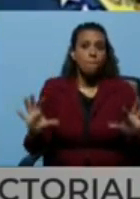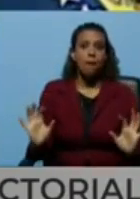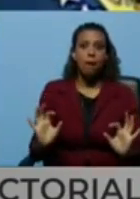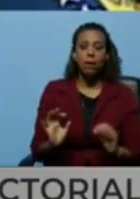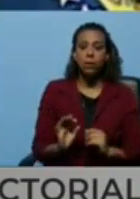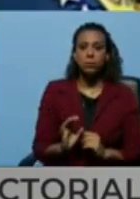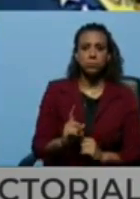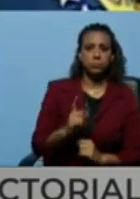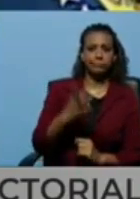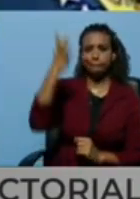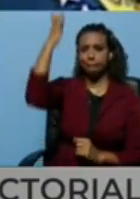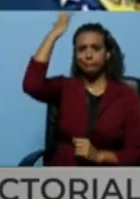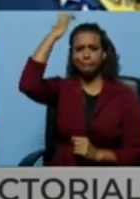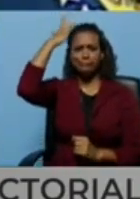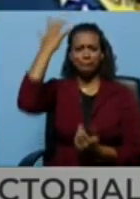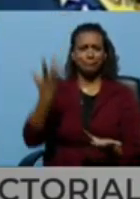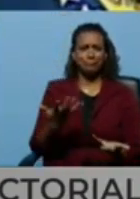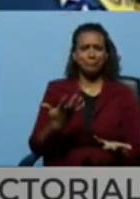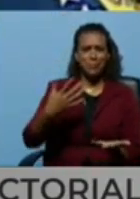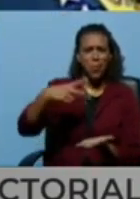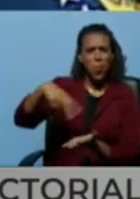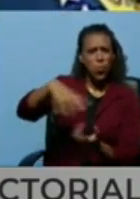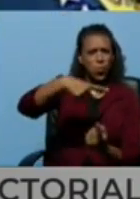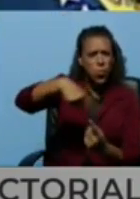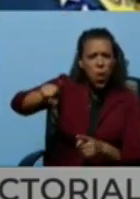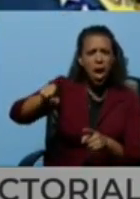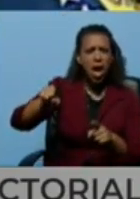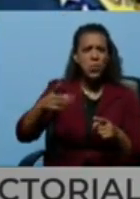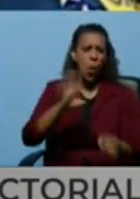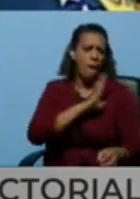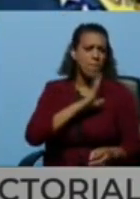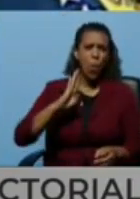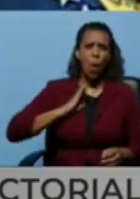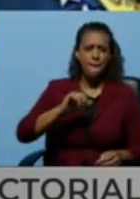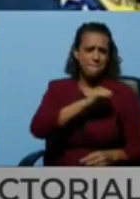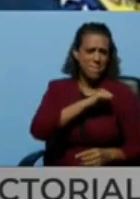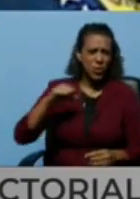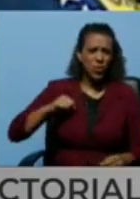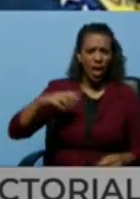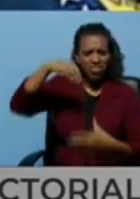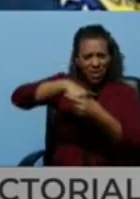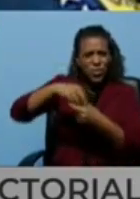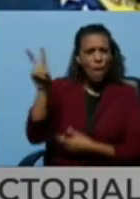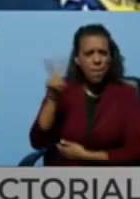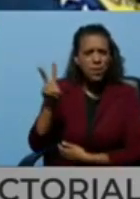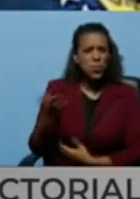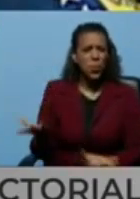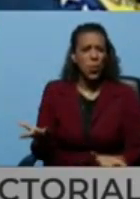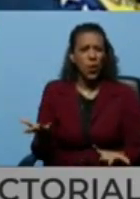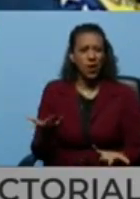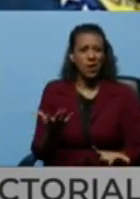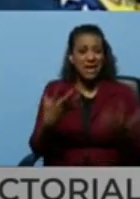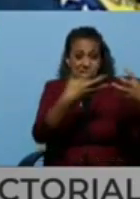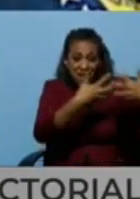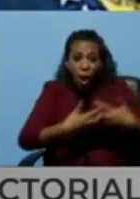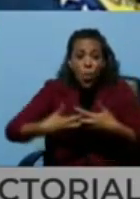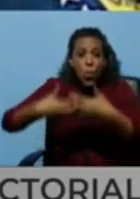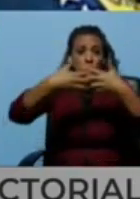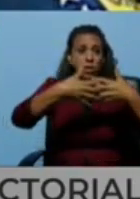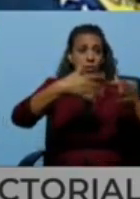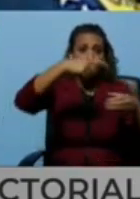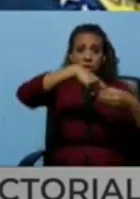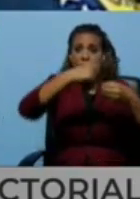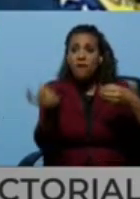digan. Él andaba en cosas personales. Pareciera que es normal que de Estados Unidos salga un